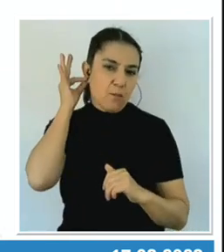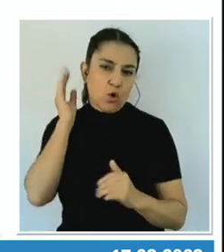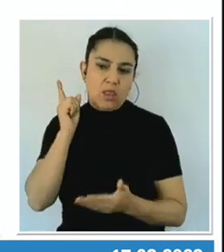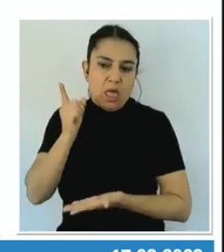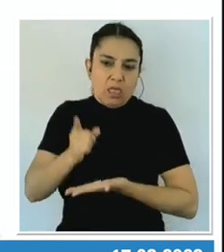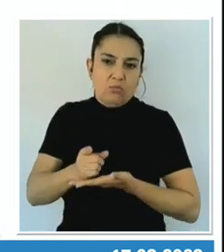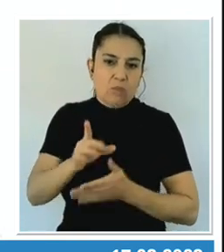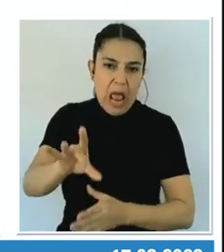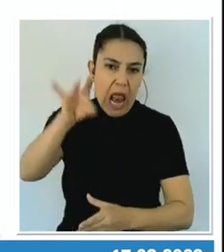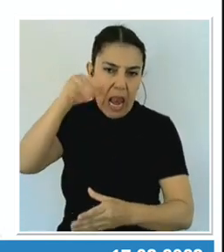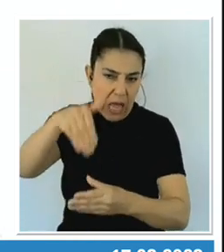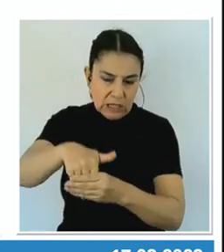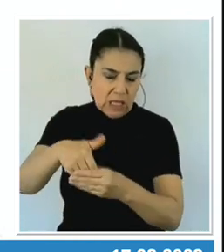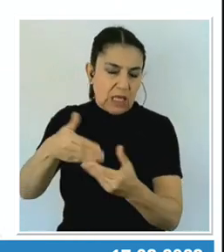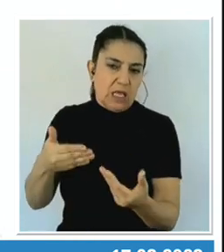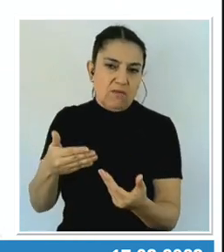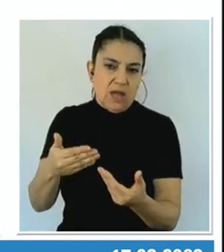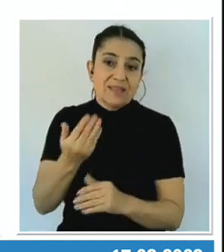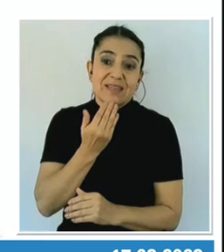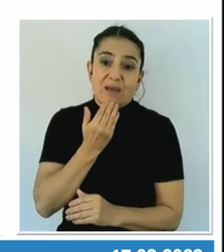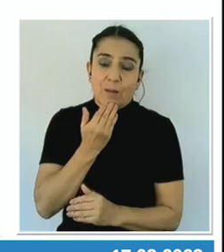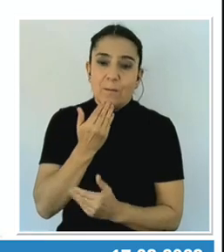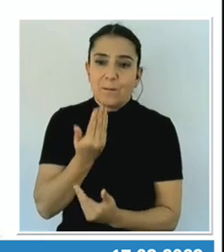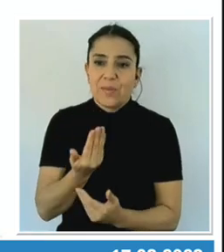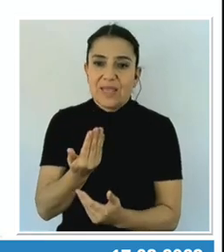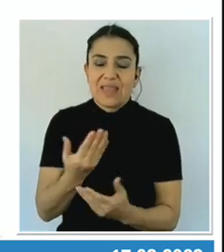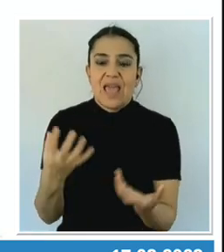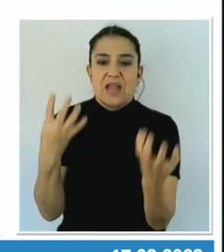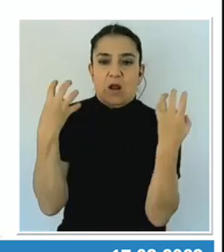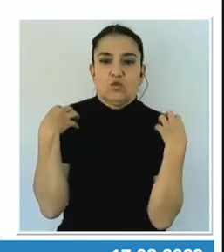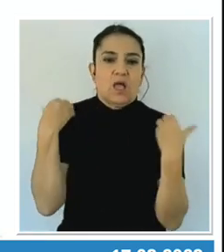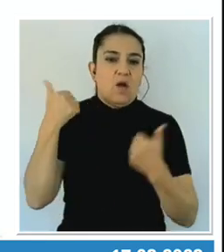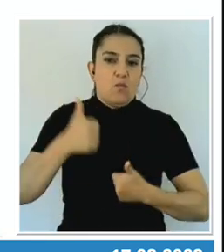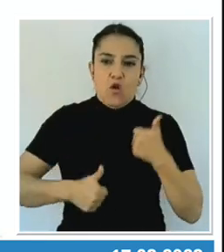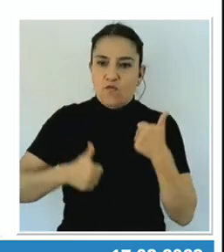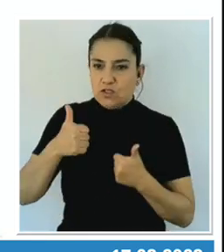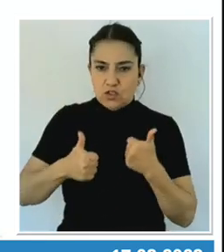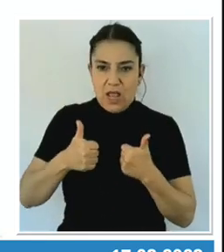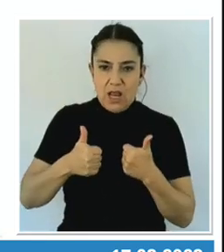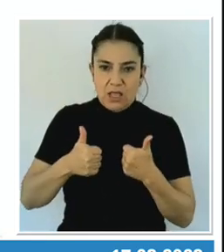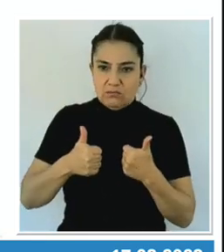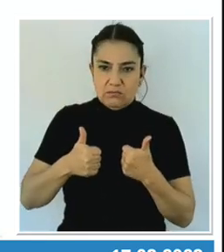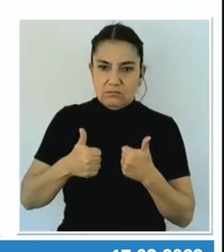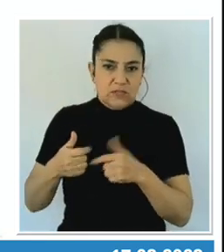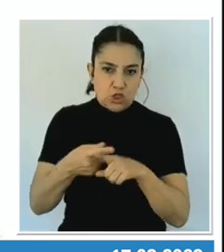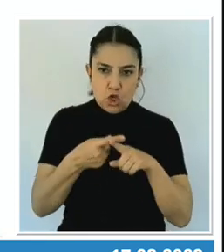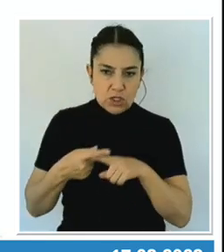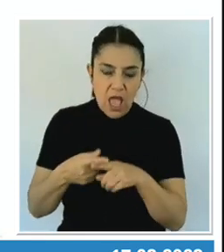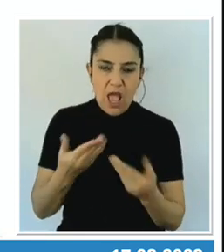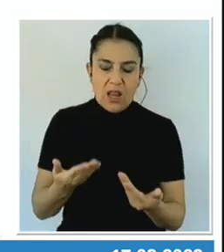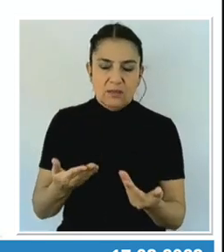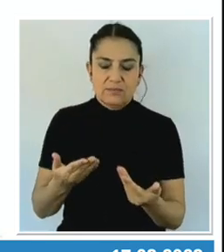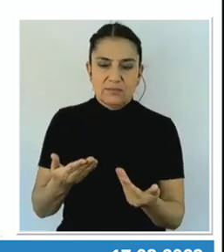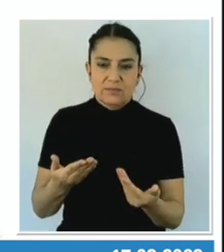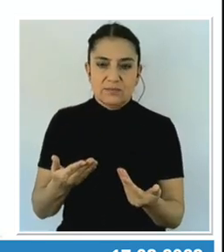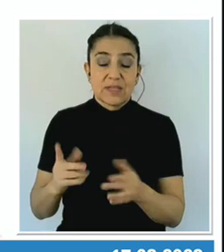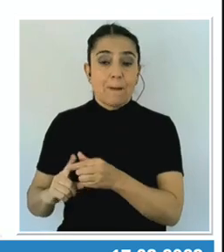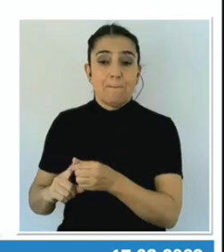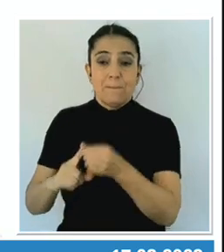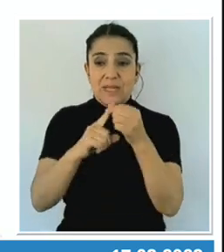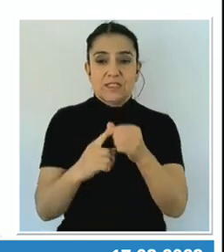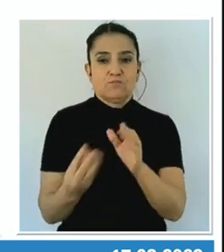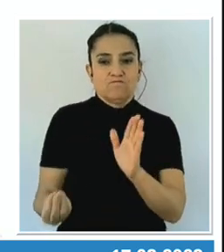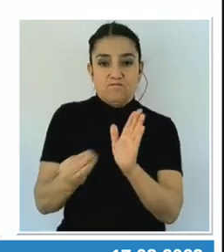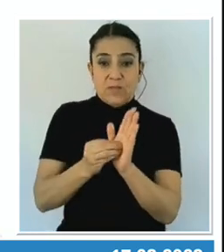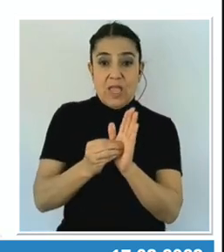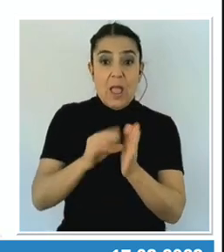electivas, así como las responsabilidades profesionales o sociales. Este principio se estableció en Francia en dos